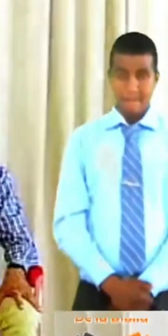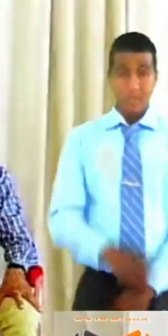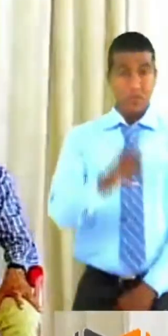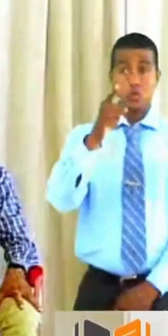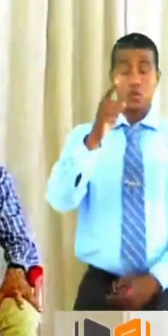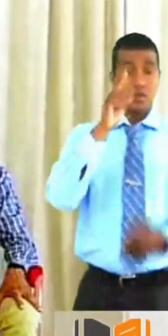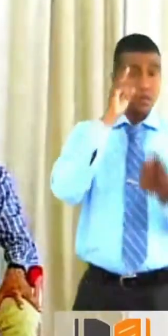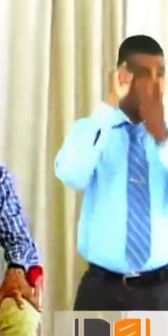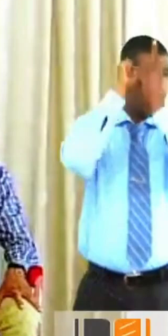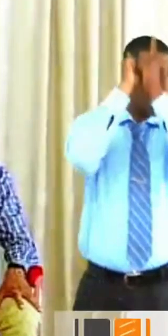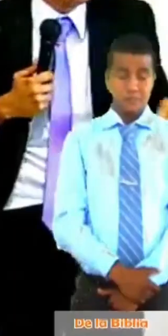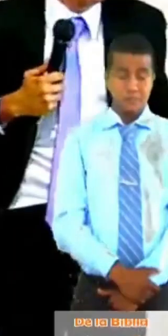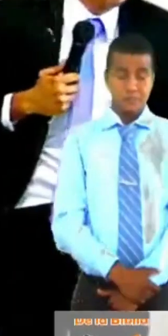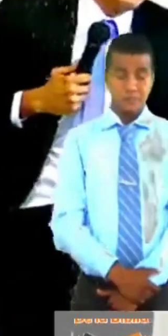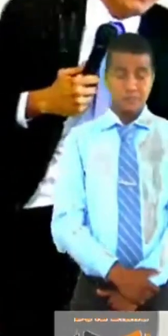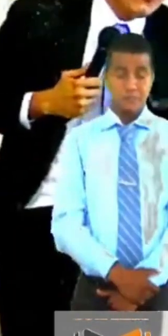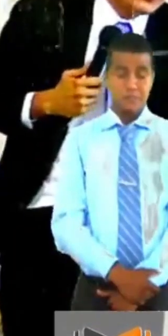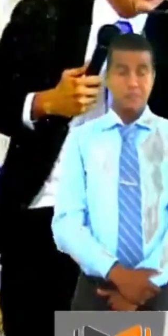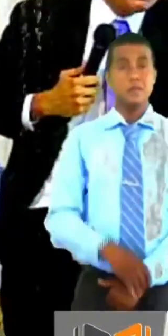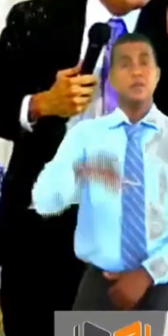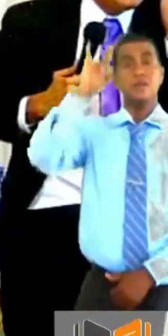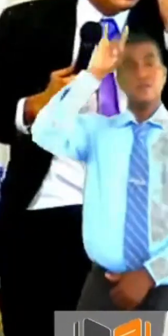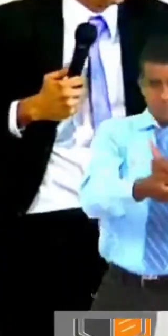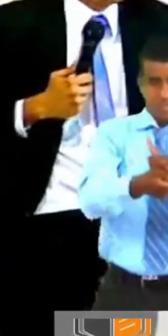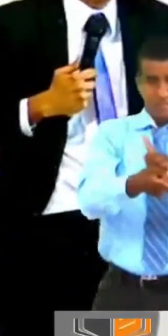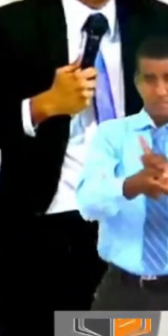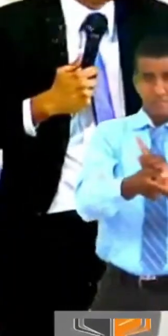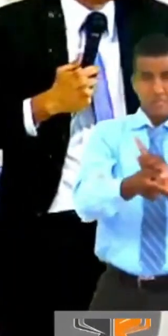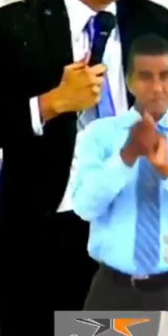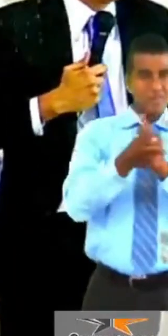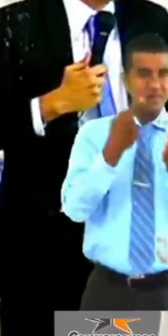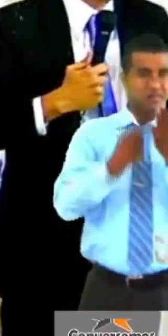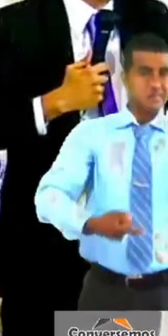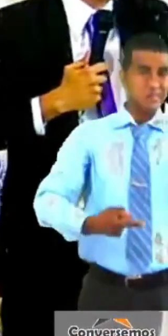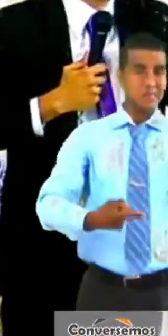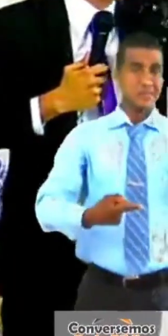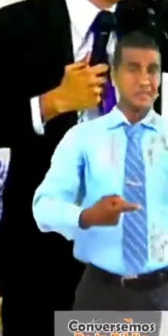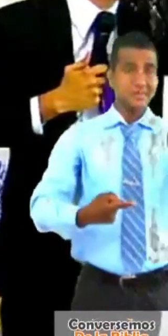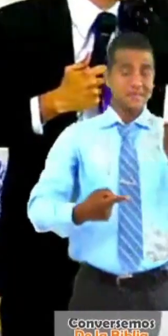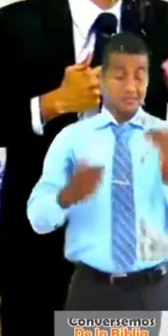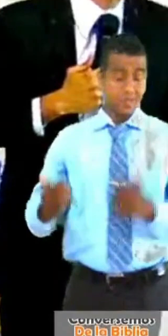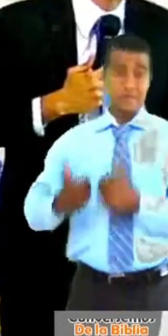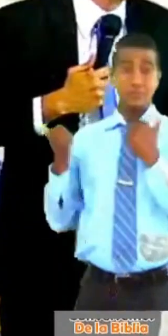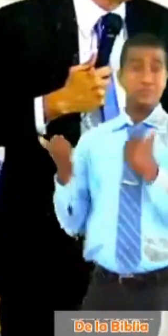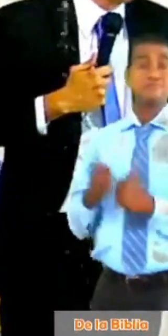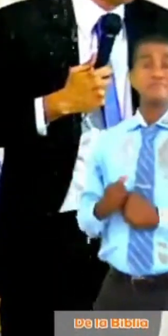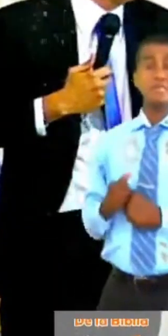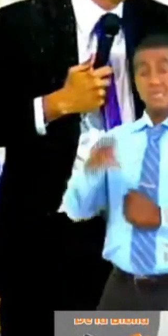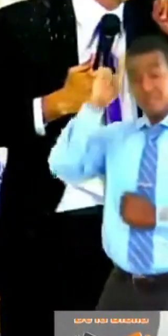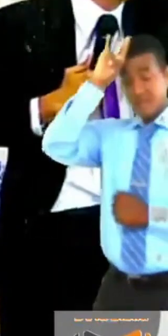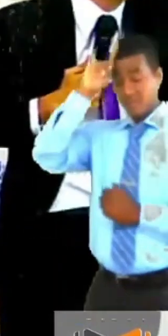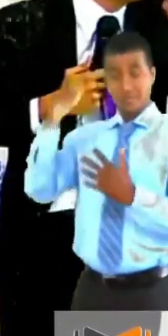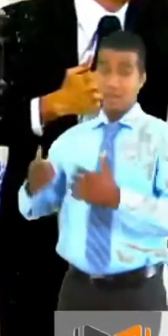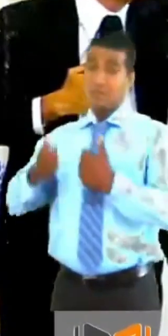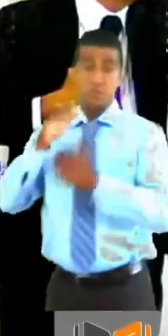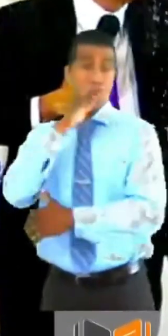esa viña por nada. El enemigo quiere cambiarle al cristiano el tesoro, porque él no lo tiene. A él no se le